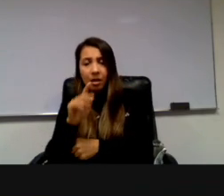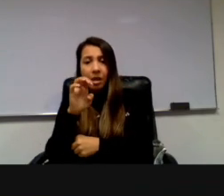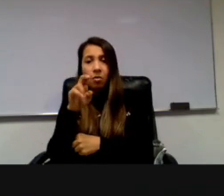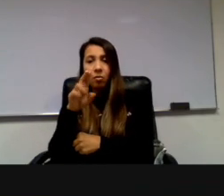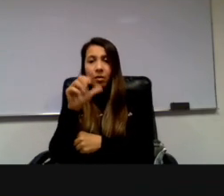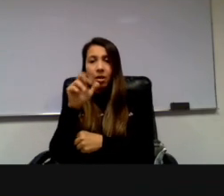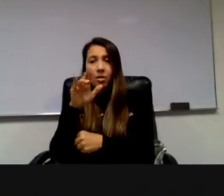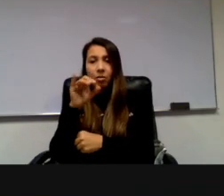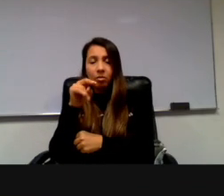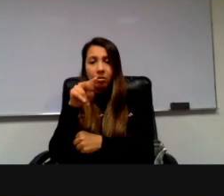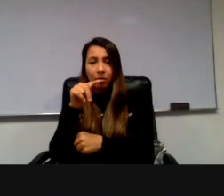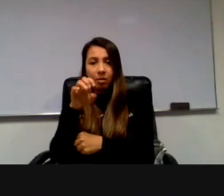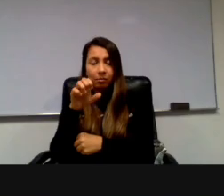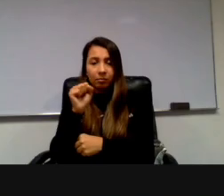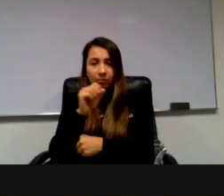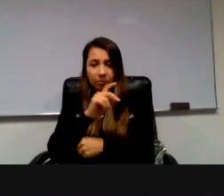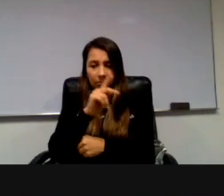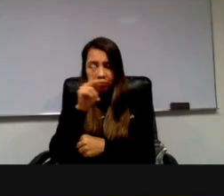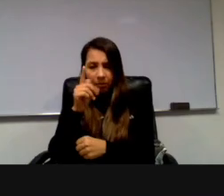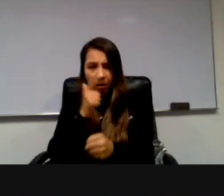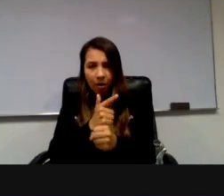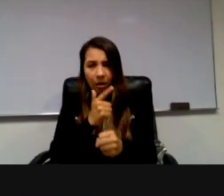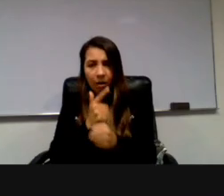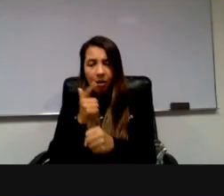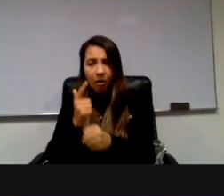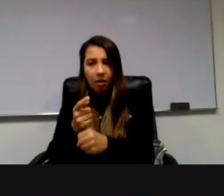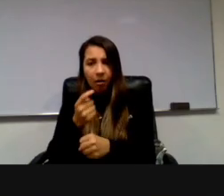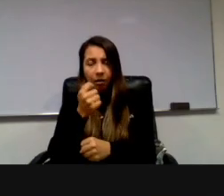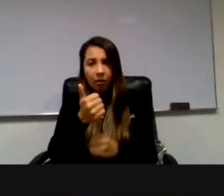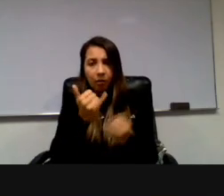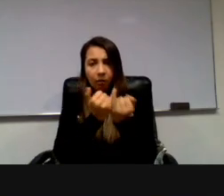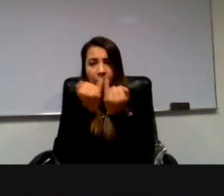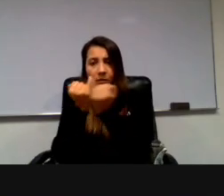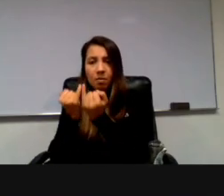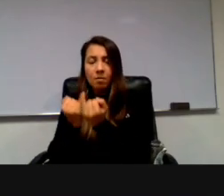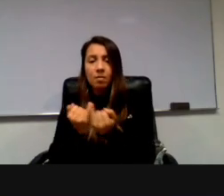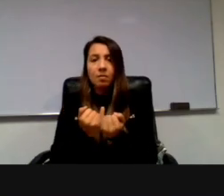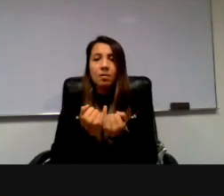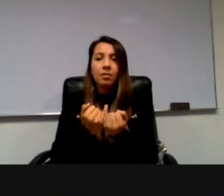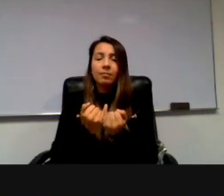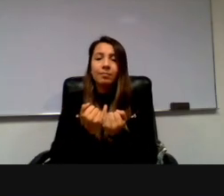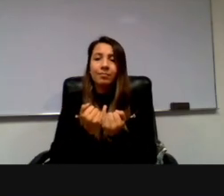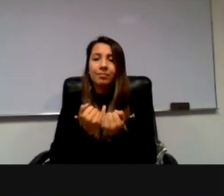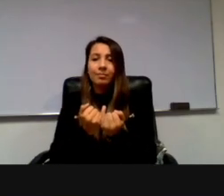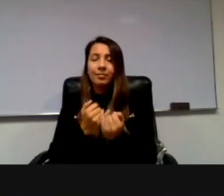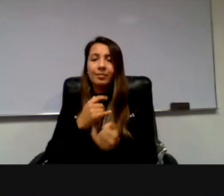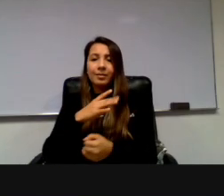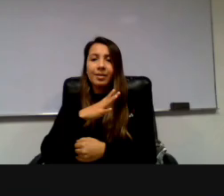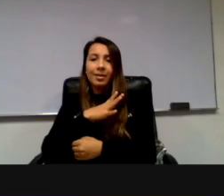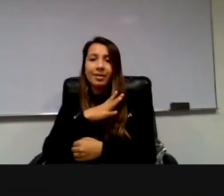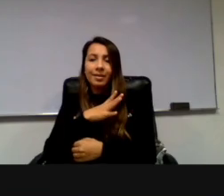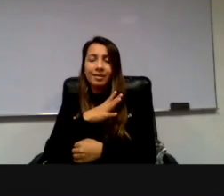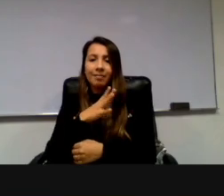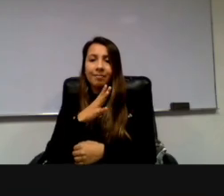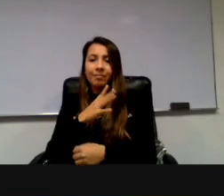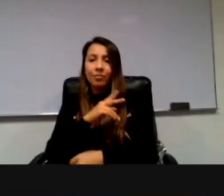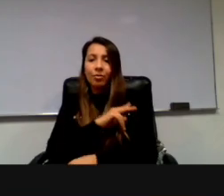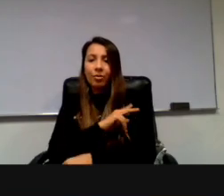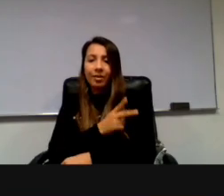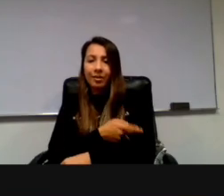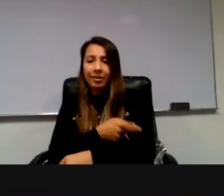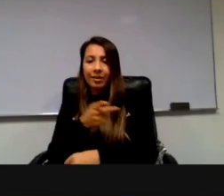y encontraron una cierta colección de genes homólogos, entre las cuales había también algunos genes de proteínas